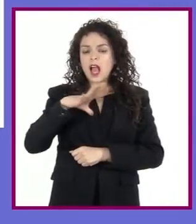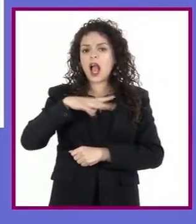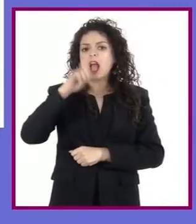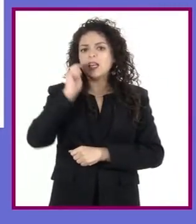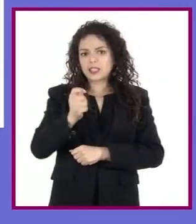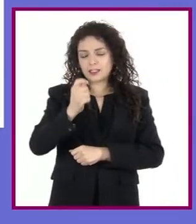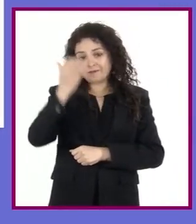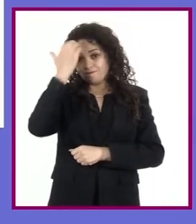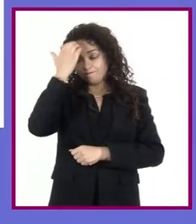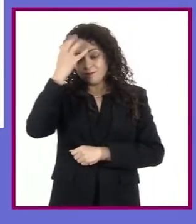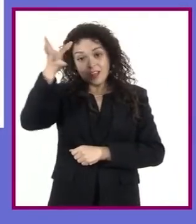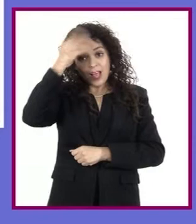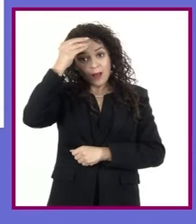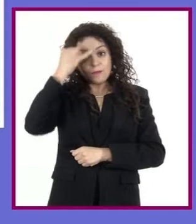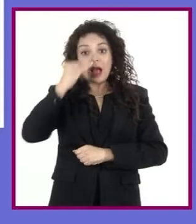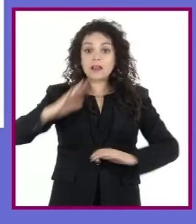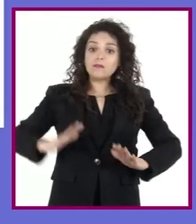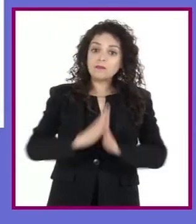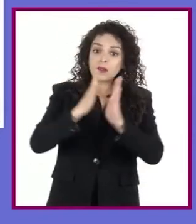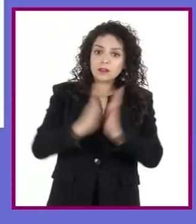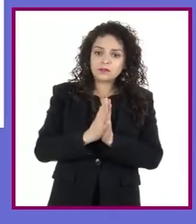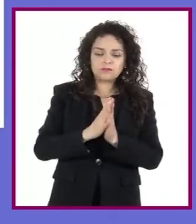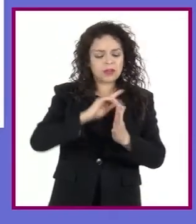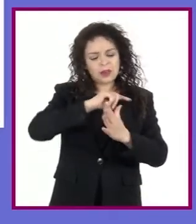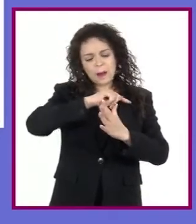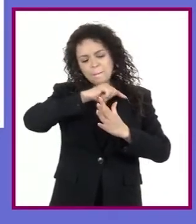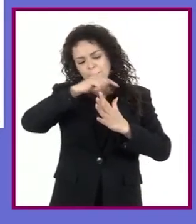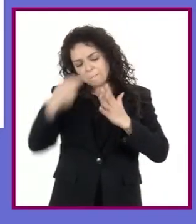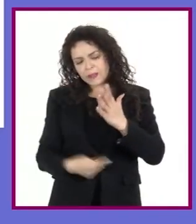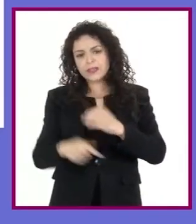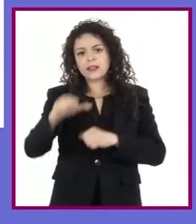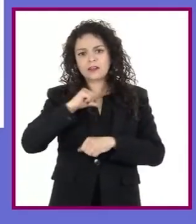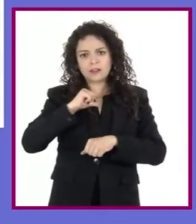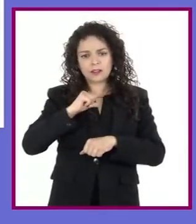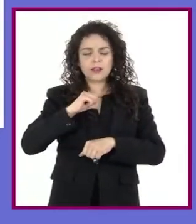la participación, entre otros.